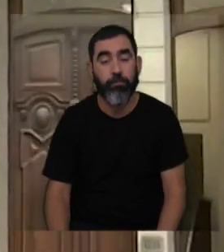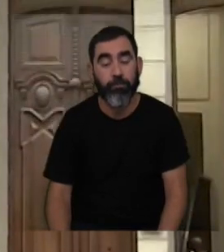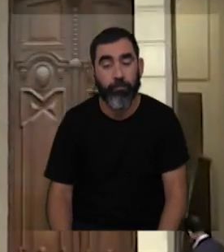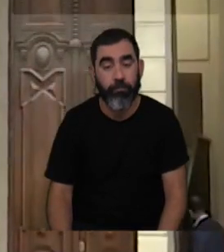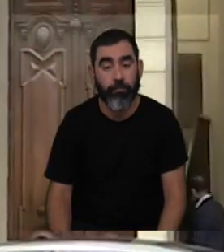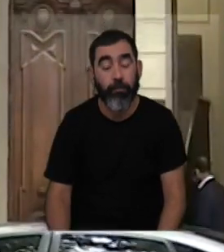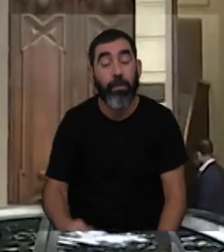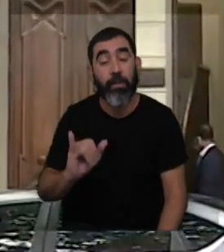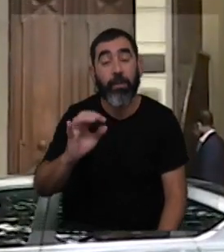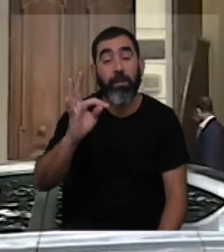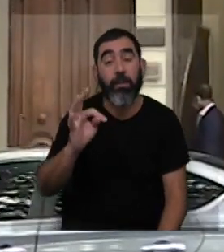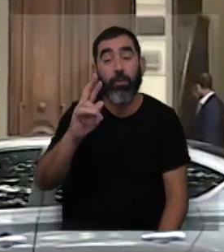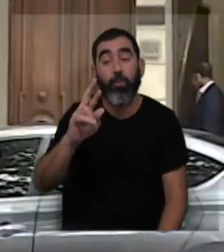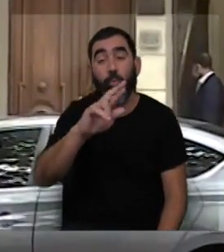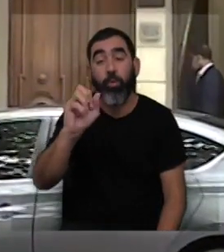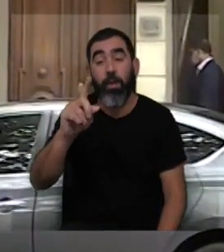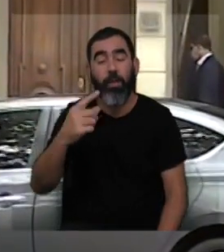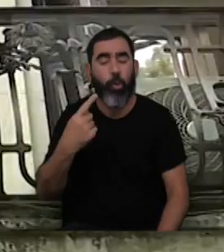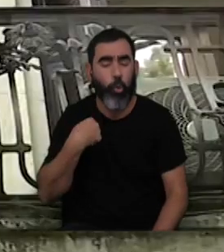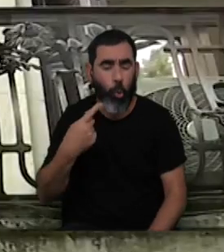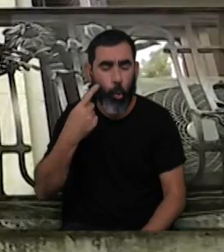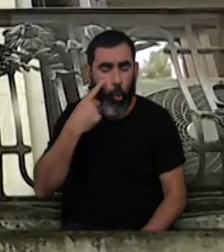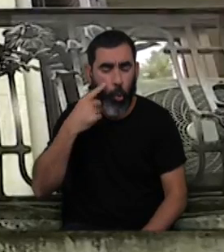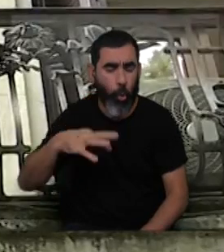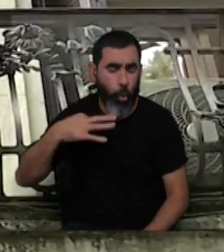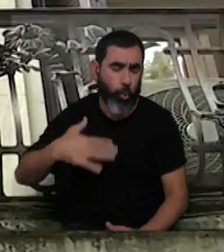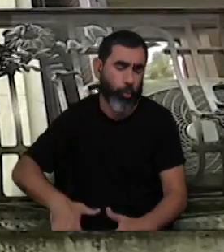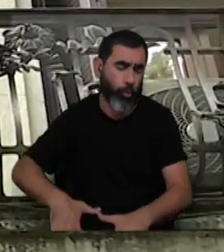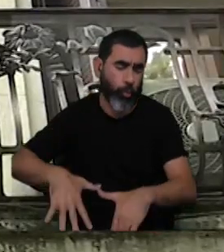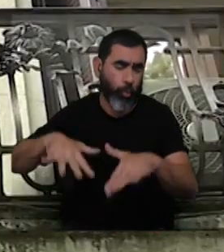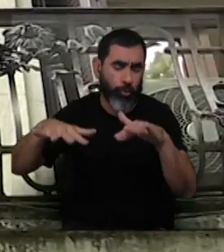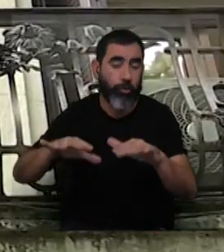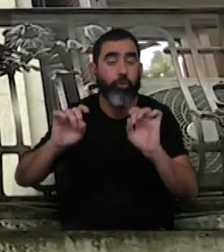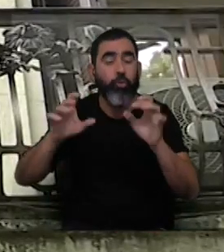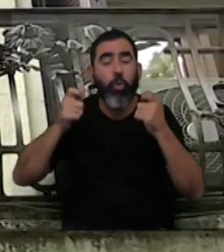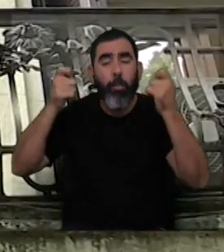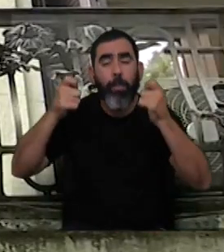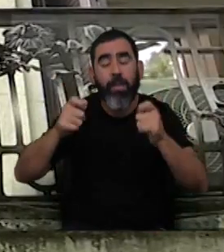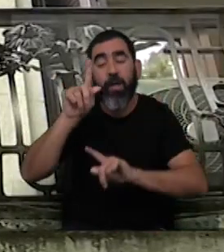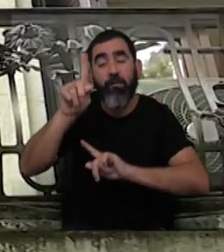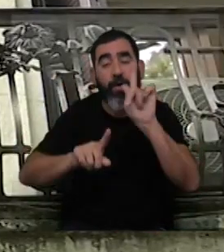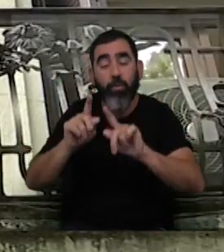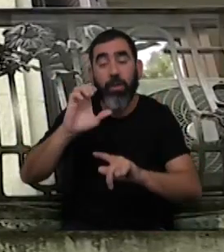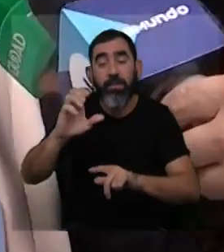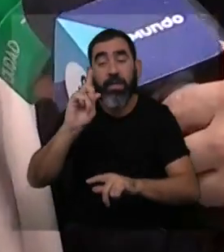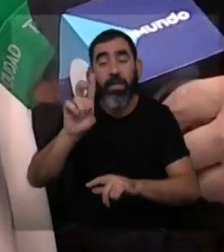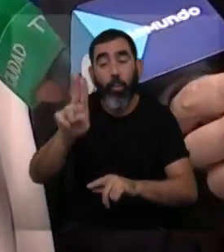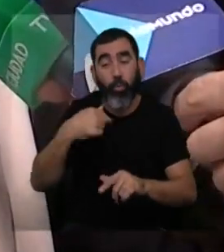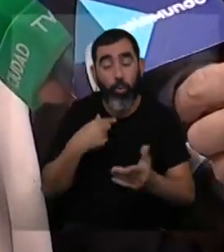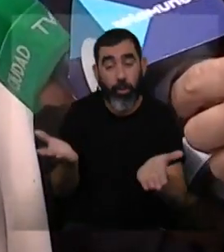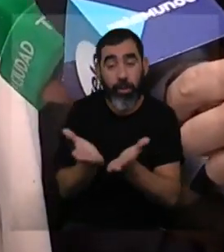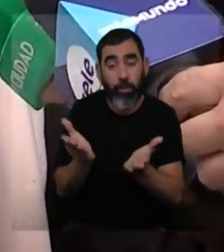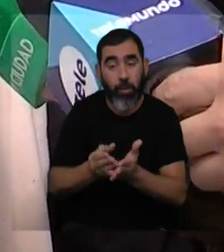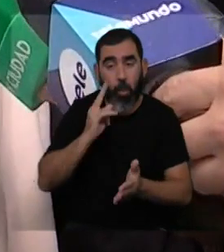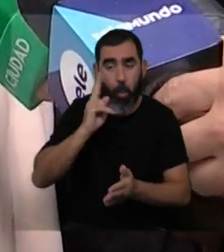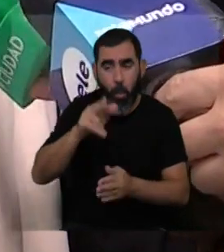Digo, a Pablo Iturralde nunca lo negué, lo conozco de toda la vida. Mi única militancia fue en la facultad, en la CGU cuando era estudiante, y después